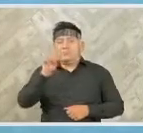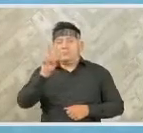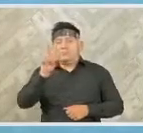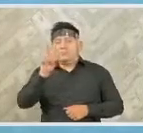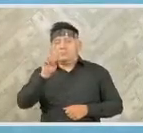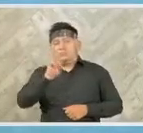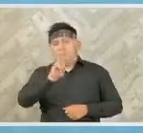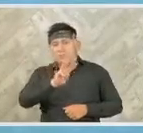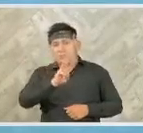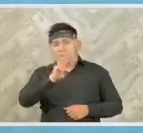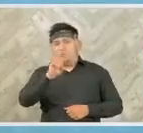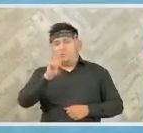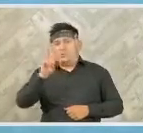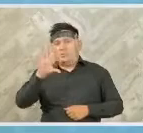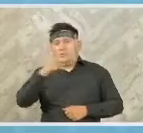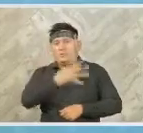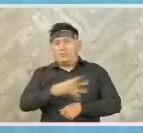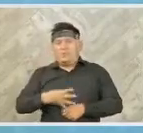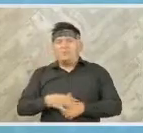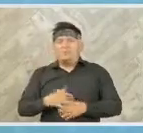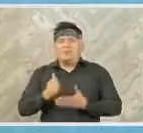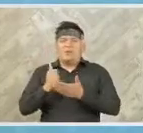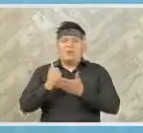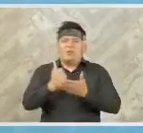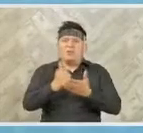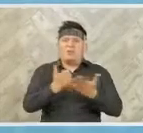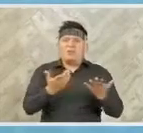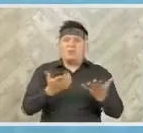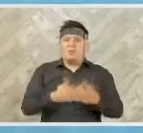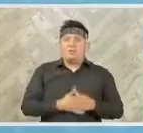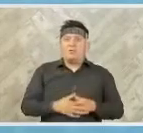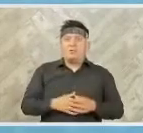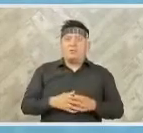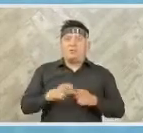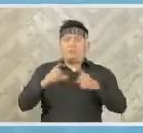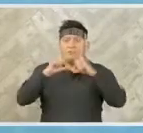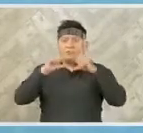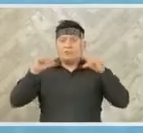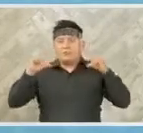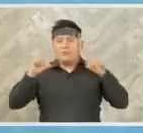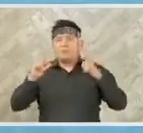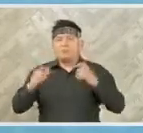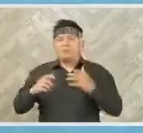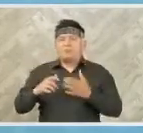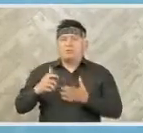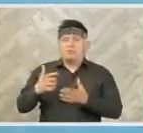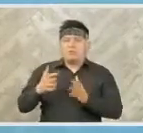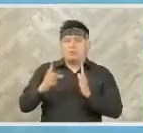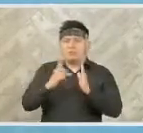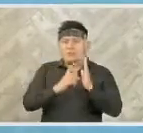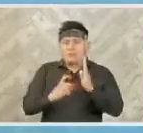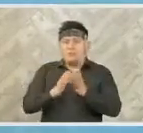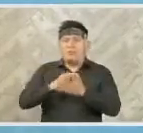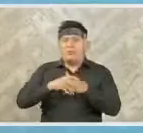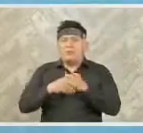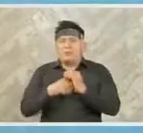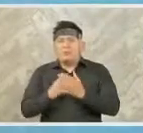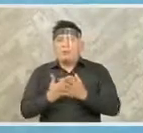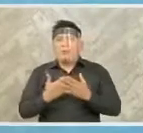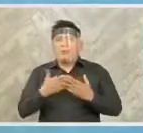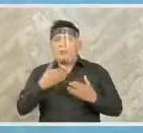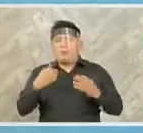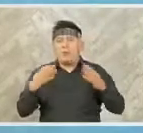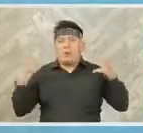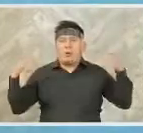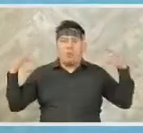pesos están destinados a ayudas directas en materia de bioseguridad, en materia de mejores